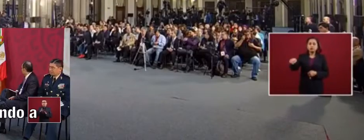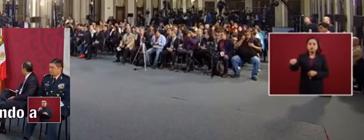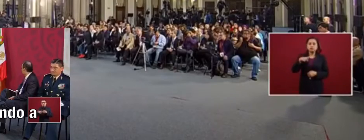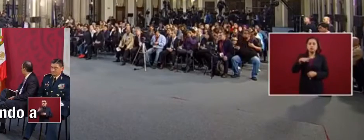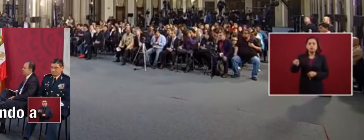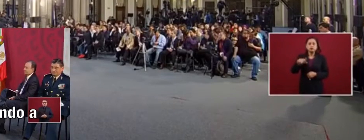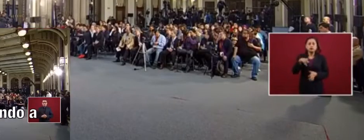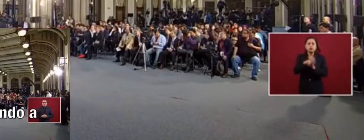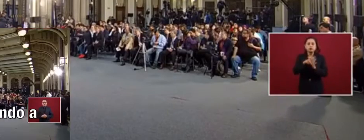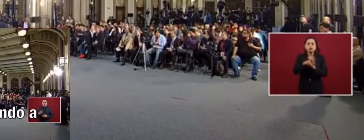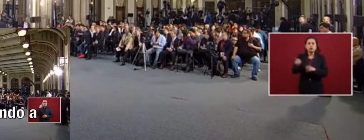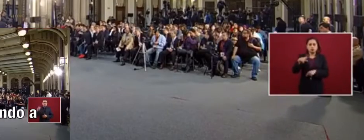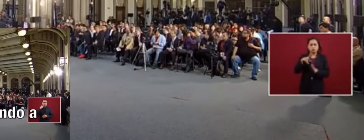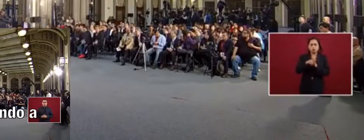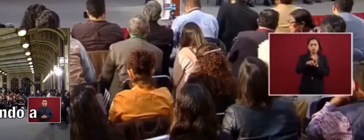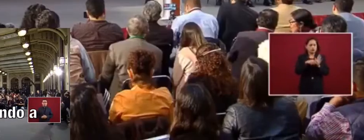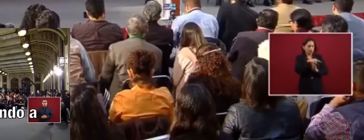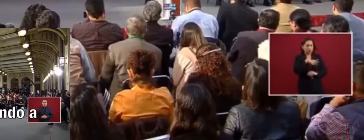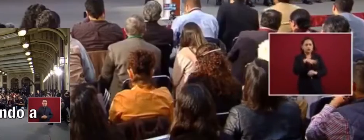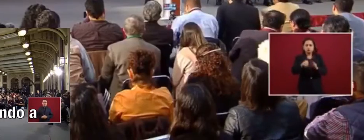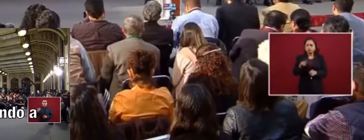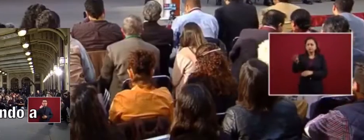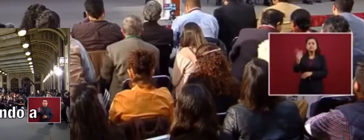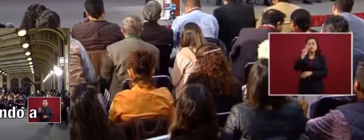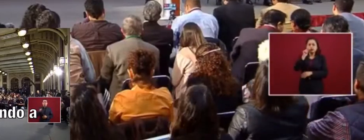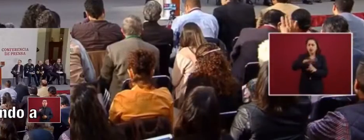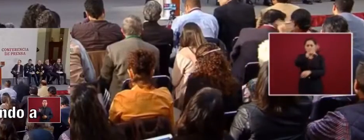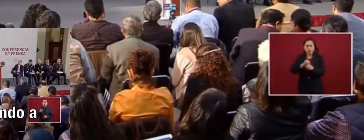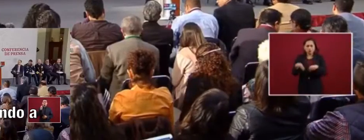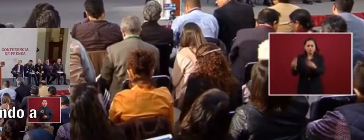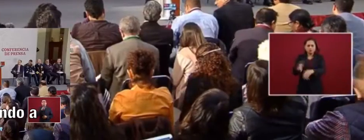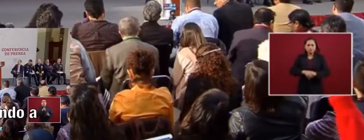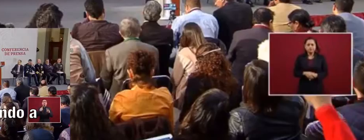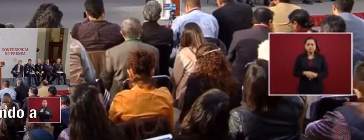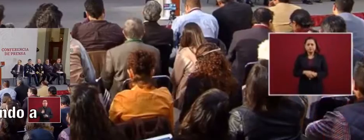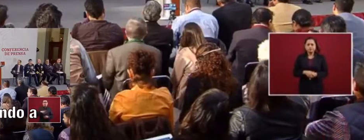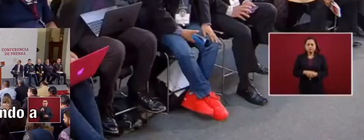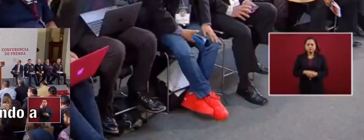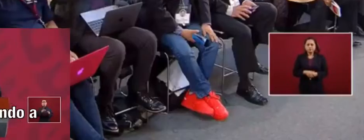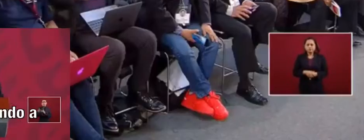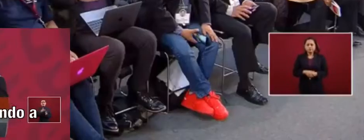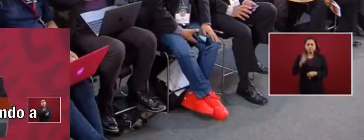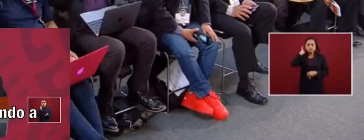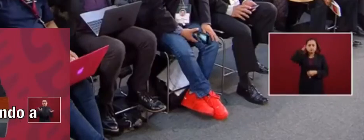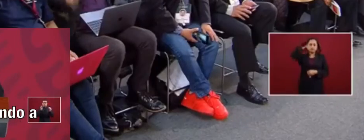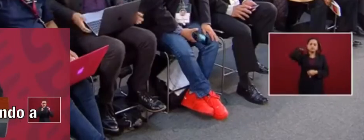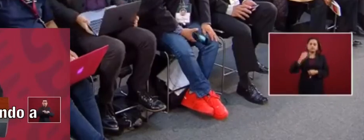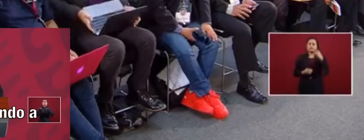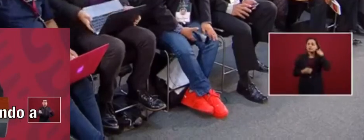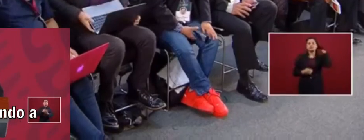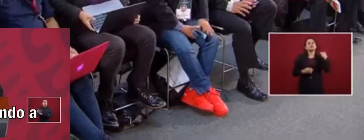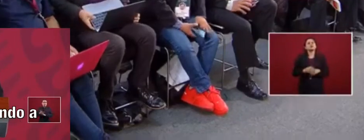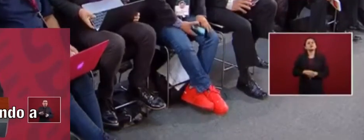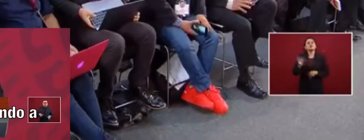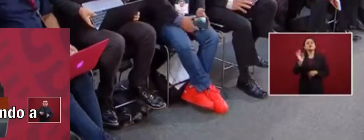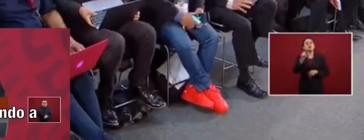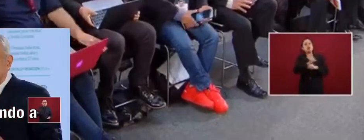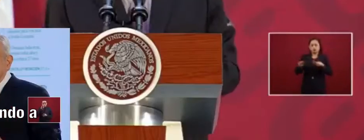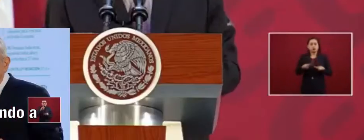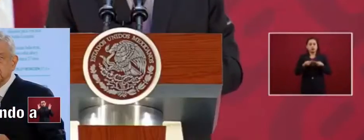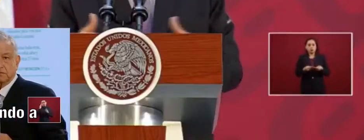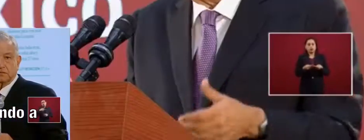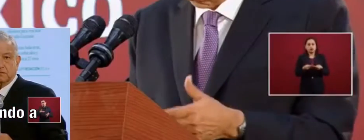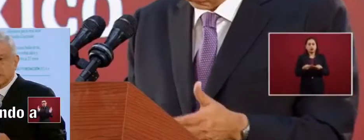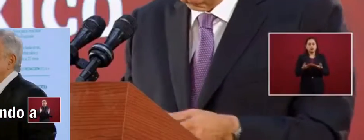si existe video, si existe, se les va a pasar. Mañana, todo lo que exista. Se va a su casa, cierra la puerta y el ejército se retira. Si hay video, si hay información, se les